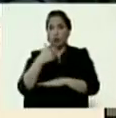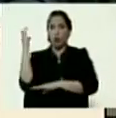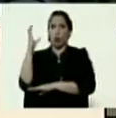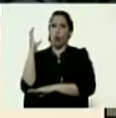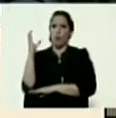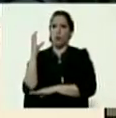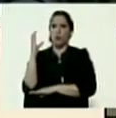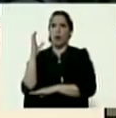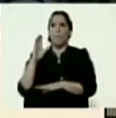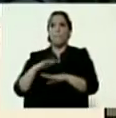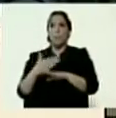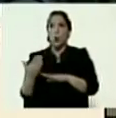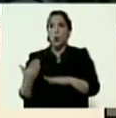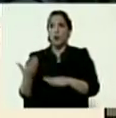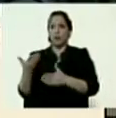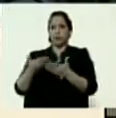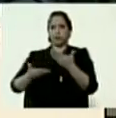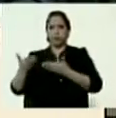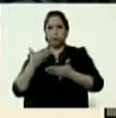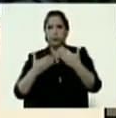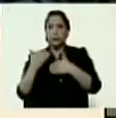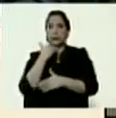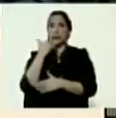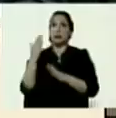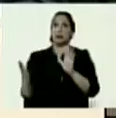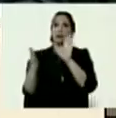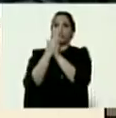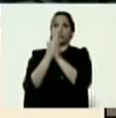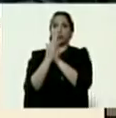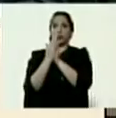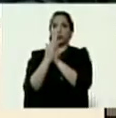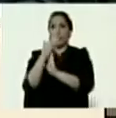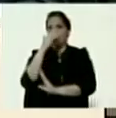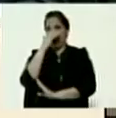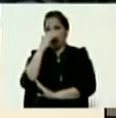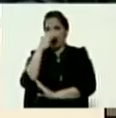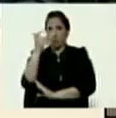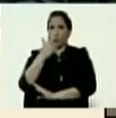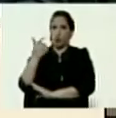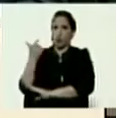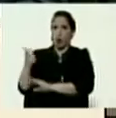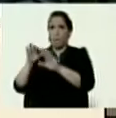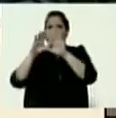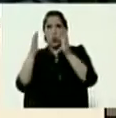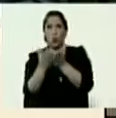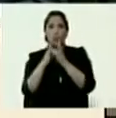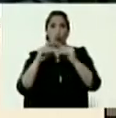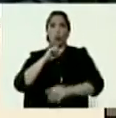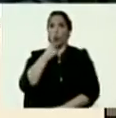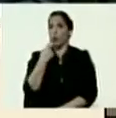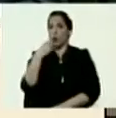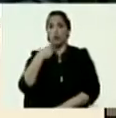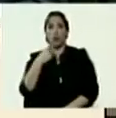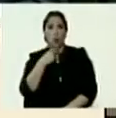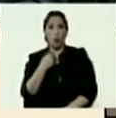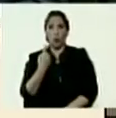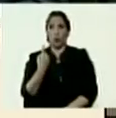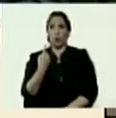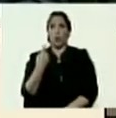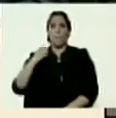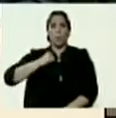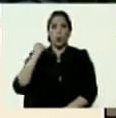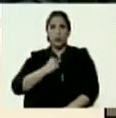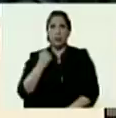una relación tan cercana entre paramilitares buscados en el mundo entero, todos tienen código rojo de Interpol. Nosotros, cuando capturamos el 23 de